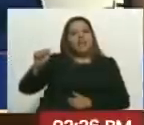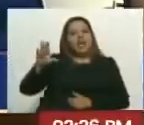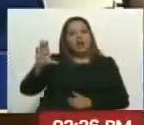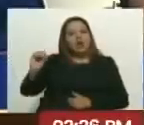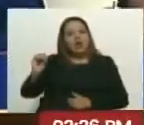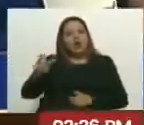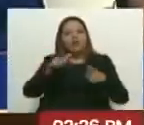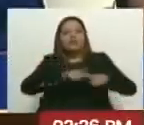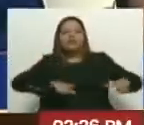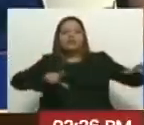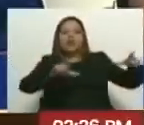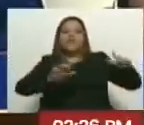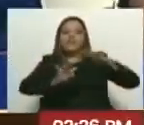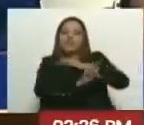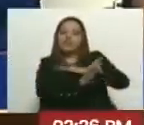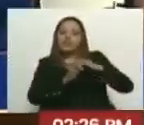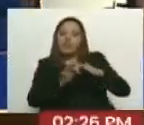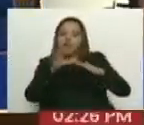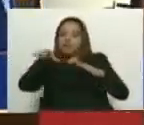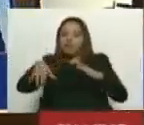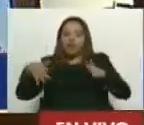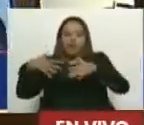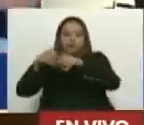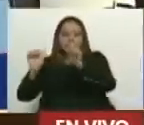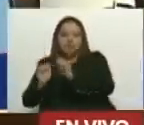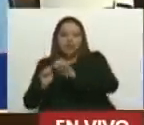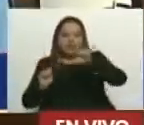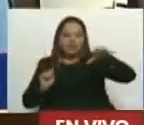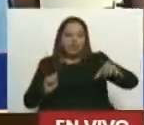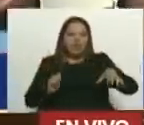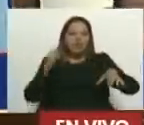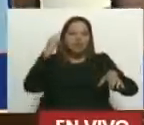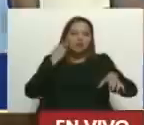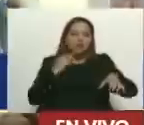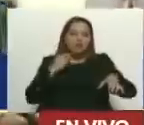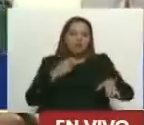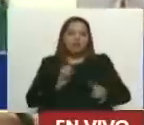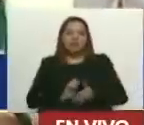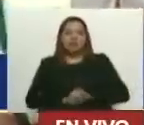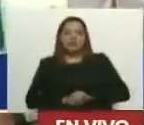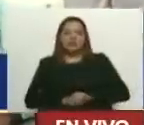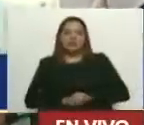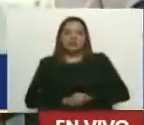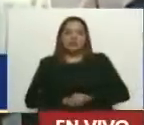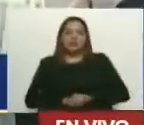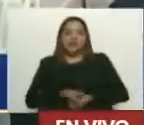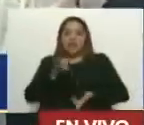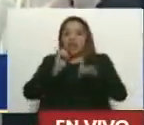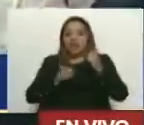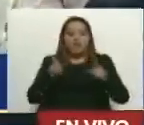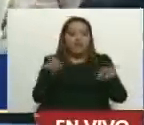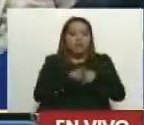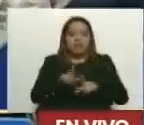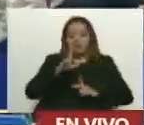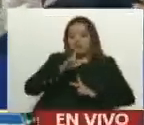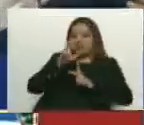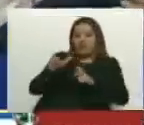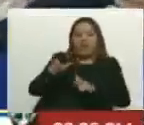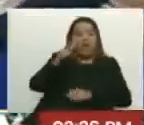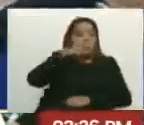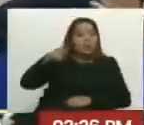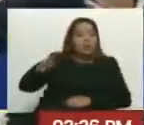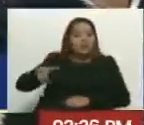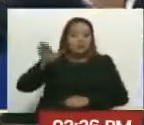fronteriza entre el estado de Anzoátegui y el estado de Bolívar. Algo así como que, bueno, el desprecio también a las poblaciones